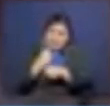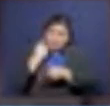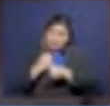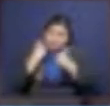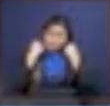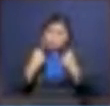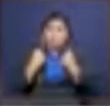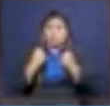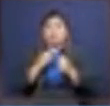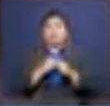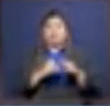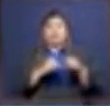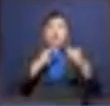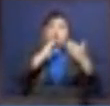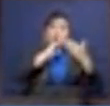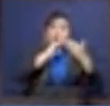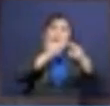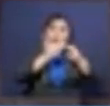también en la comunidad,